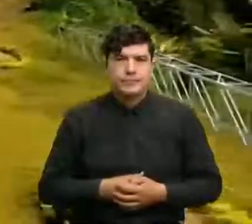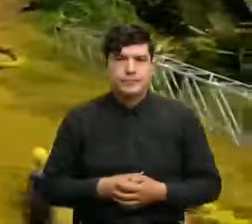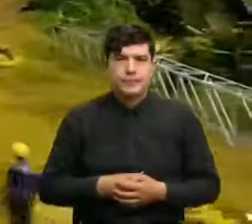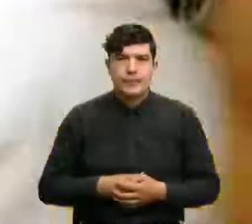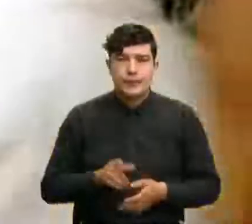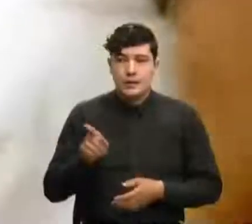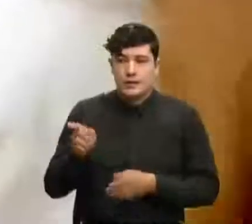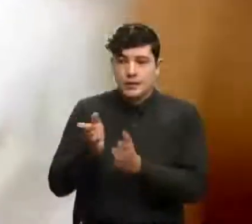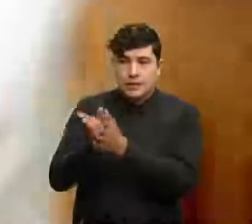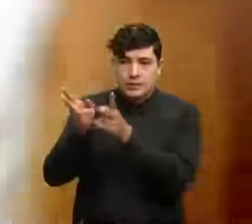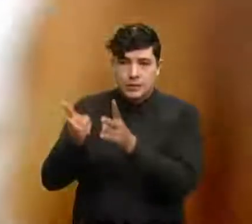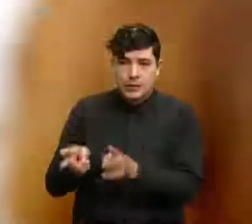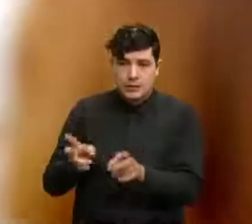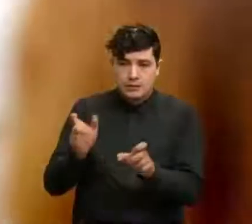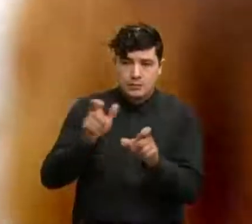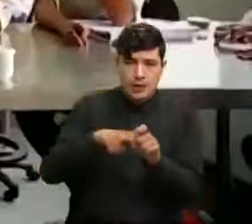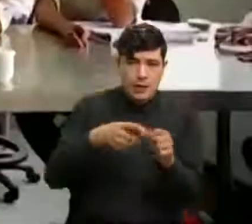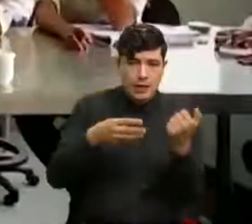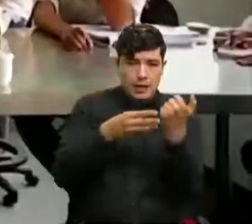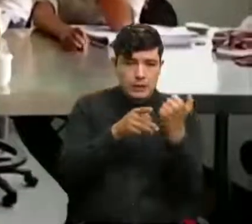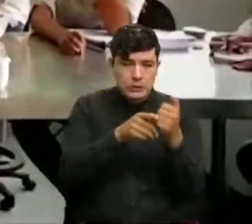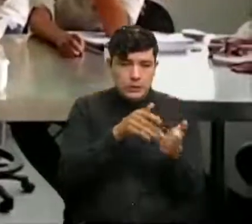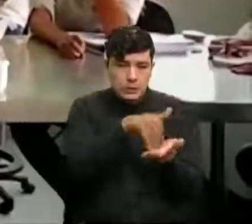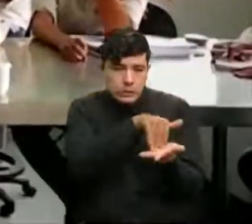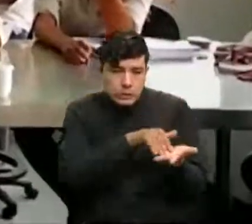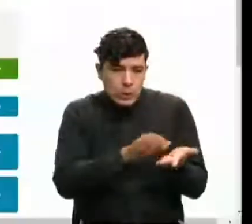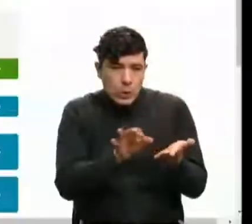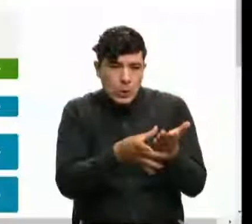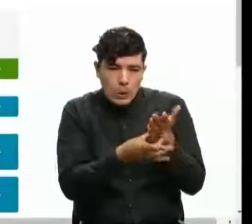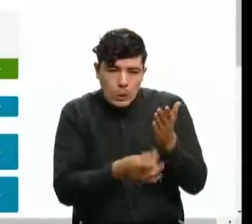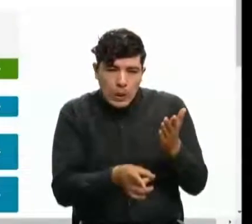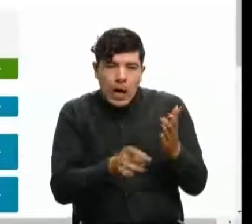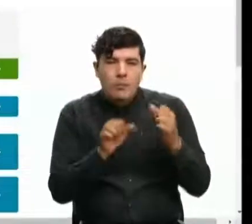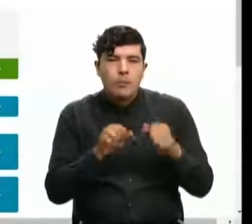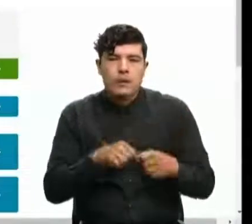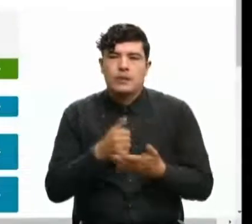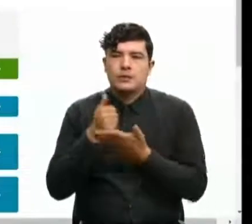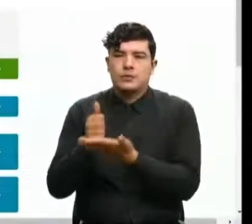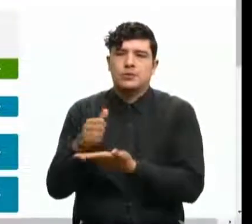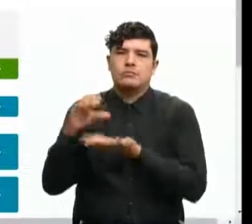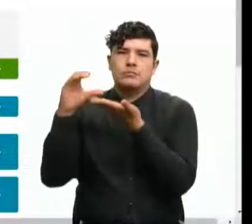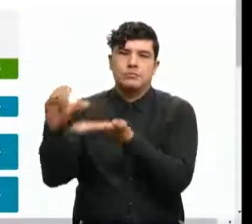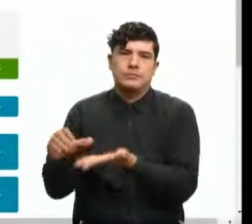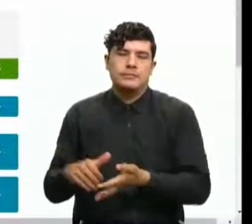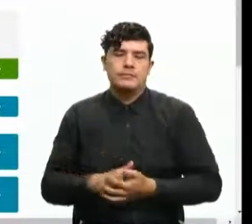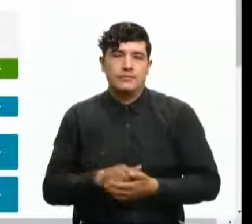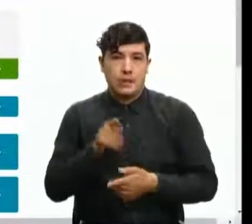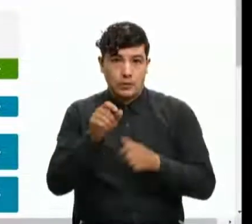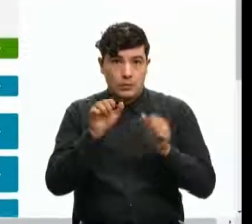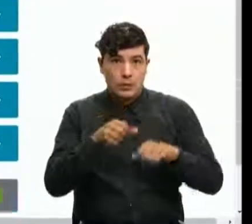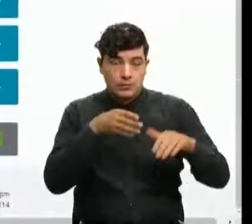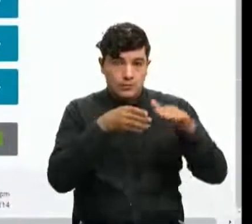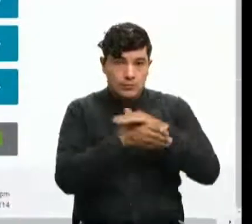esos aprendices que tienen cierto nivel de vulnerabilidad. Para postularte solo debes ingresar a la página